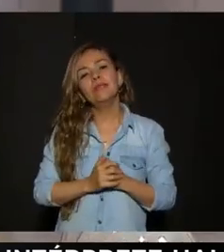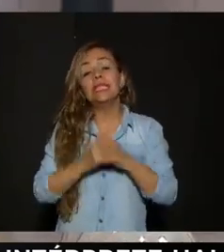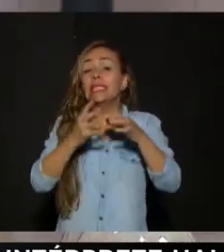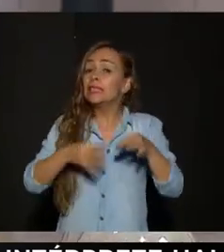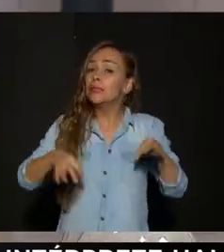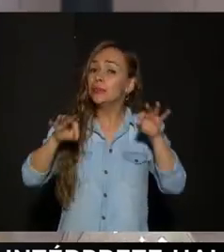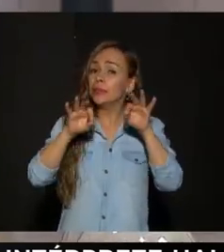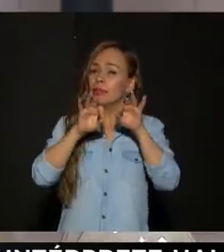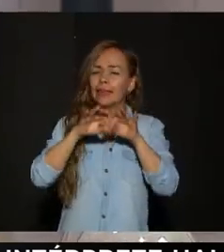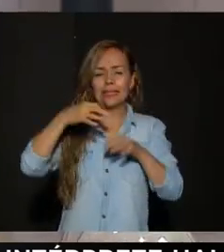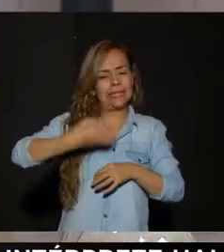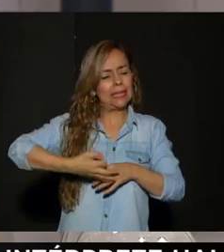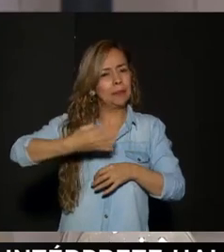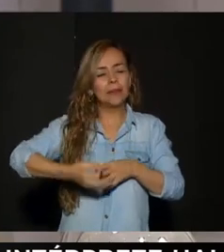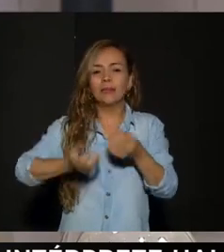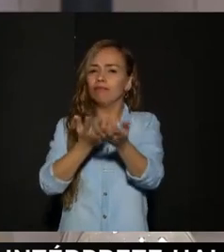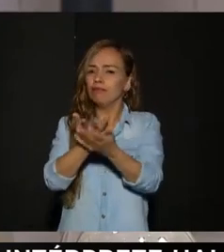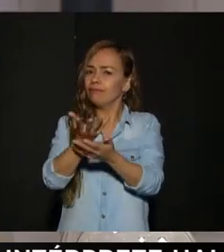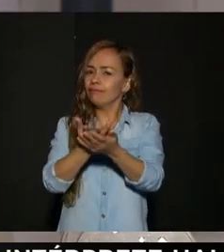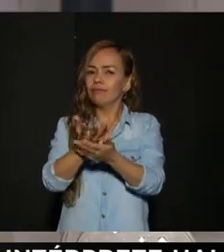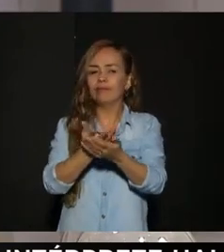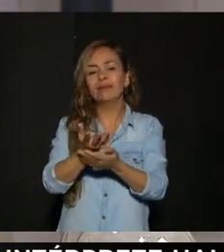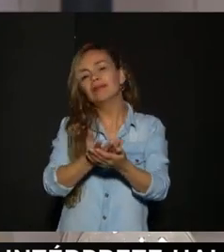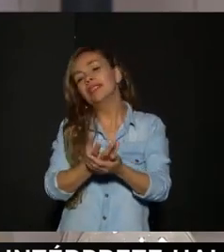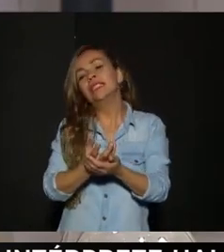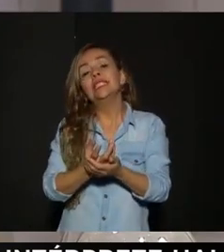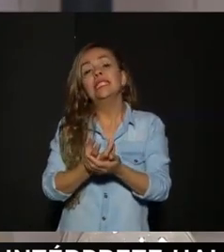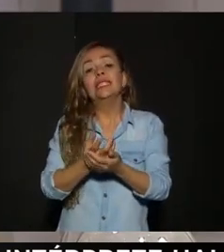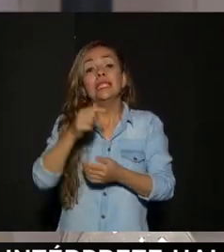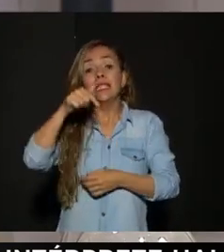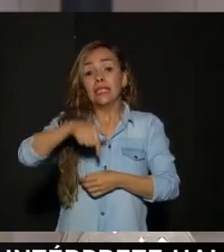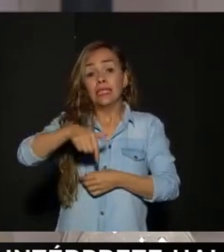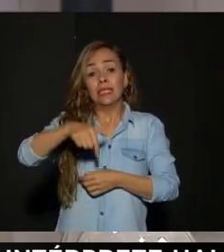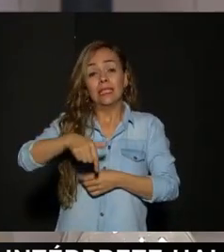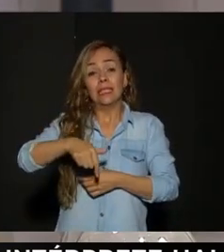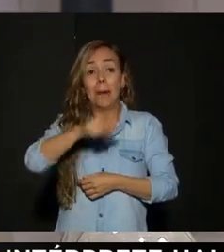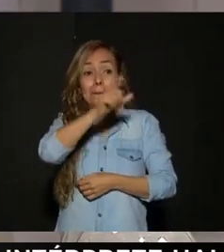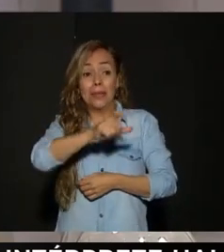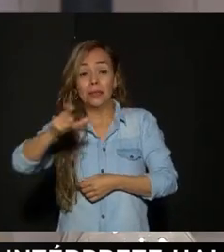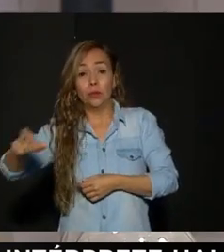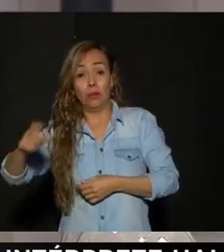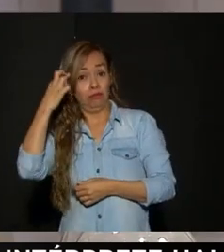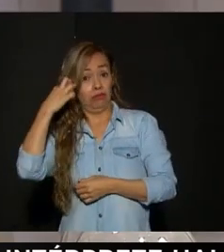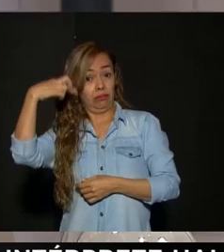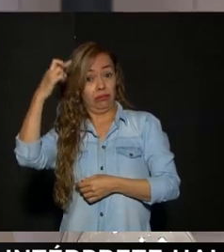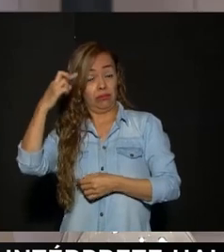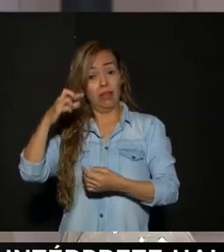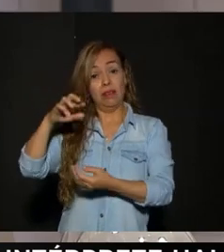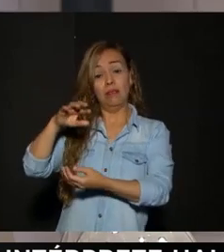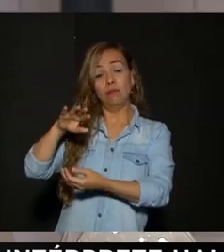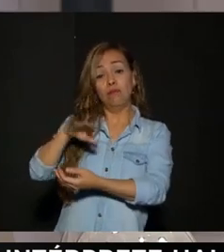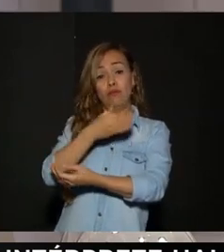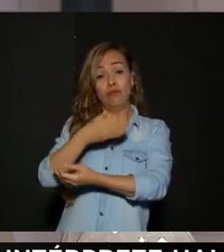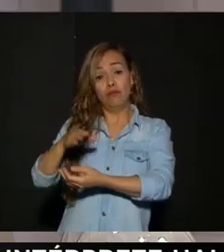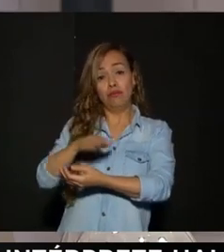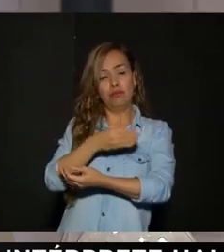cosa muy importante que la menciono siempre en todos los programas, recuerden que esta no es una sección para músicos profesionales. Nosotros lo que queremos